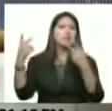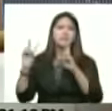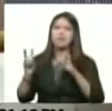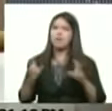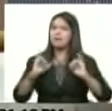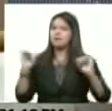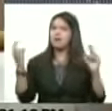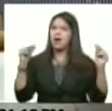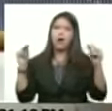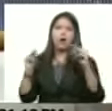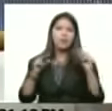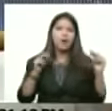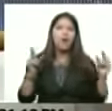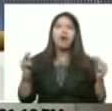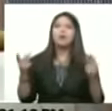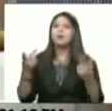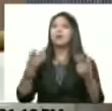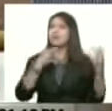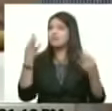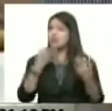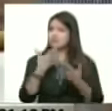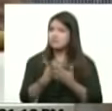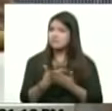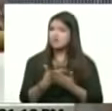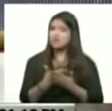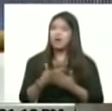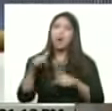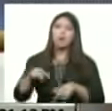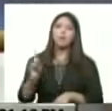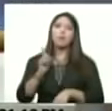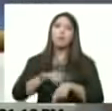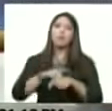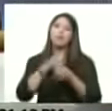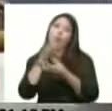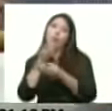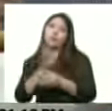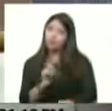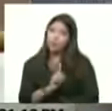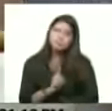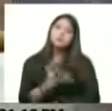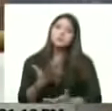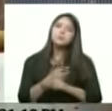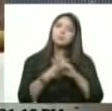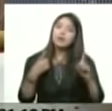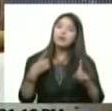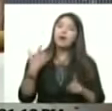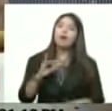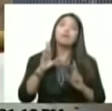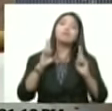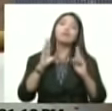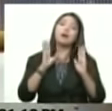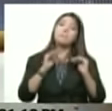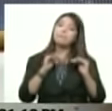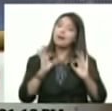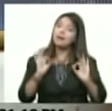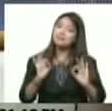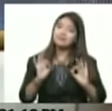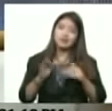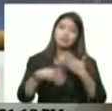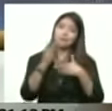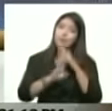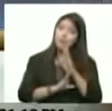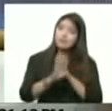hablado con muchísima franqueza que este no es el momento de comentarlo, pero tengo mucha esperanza de que vamos a